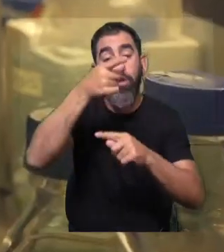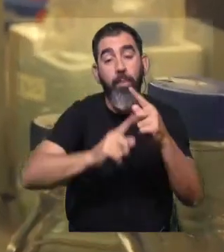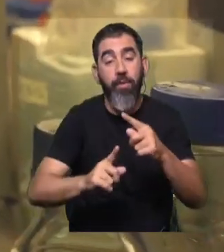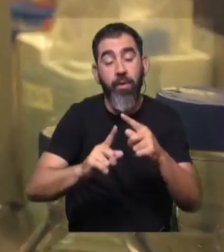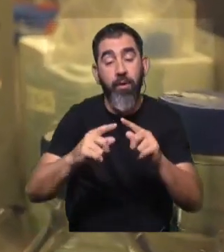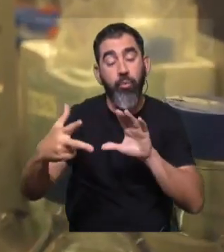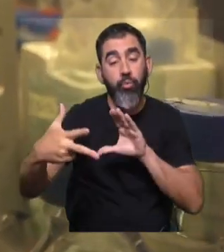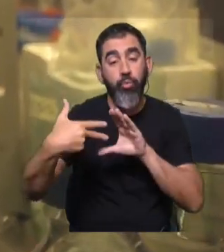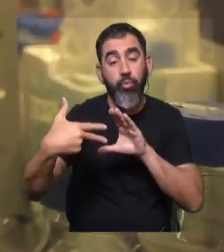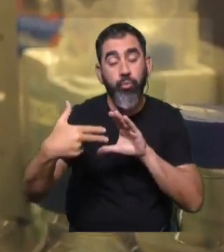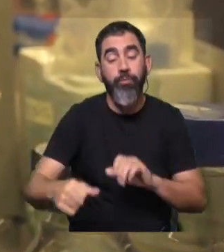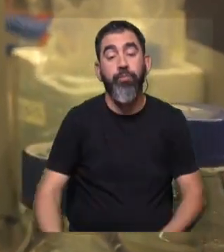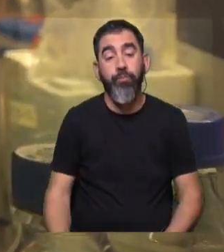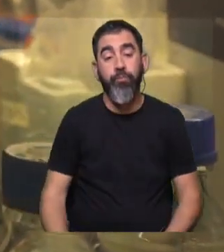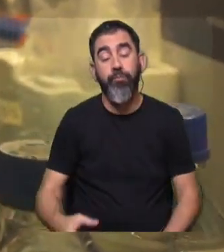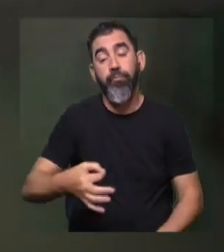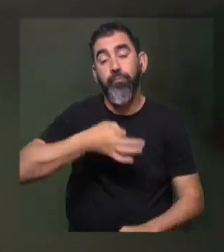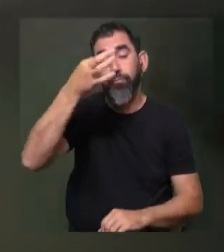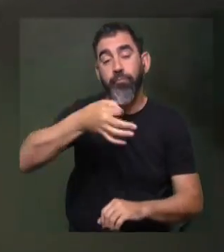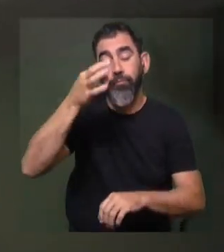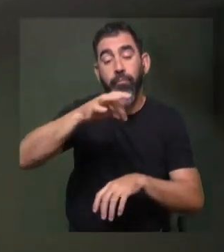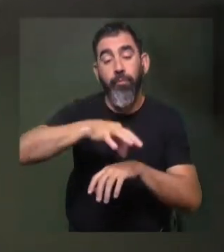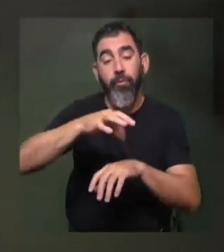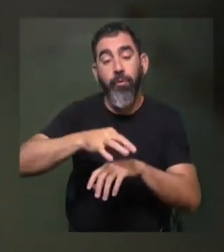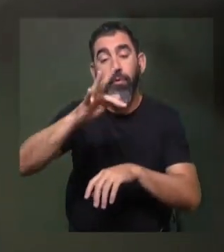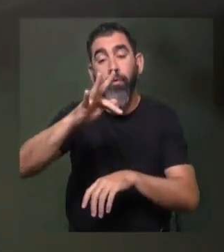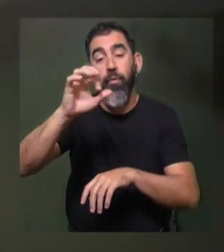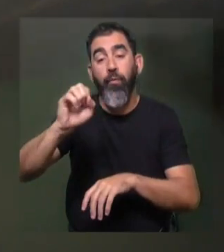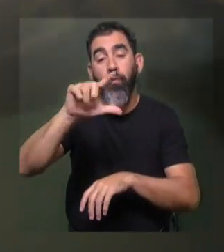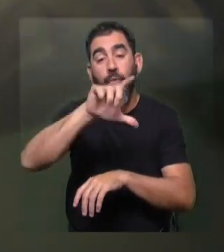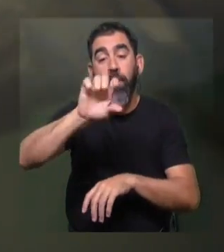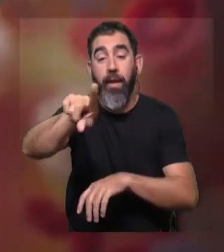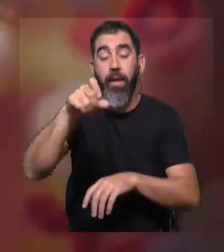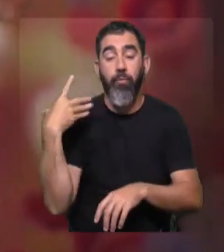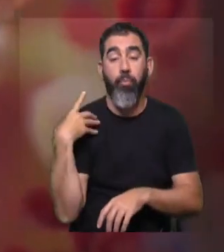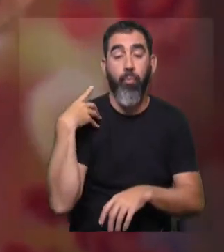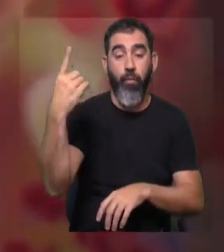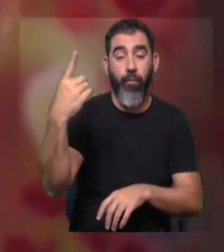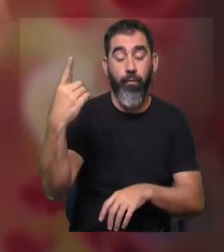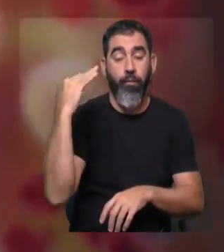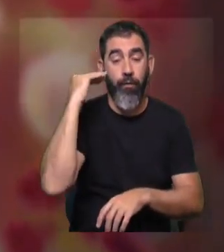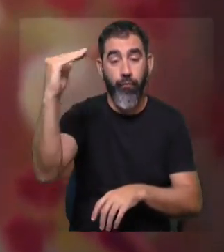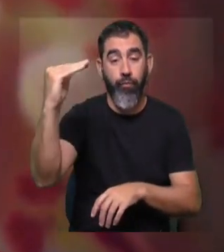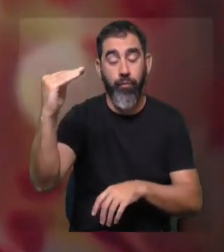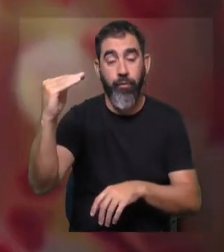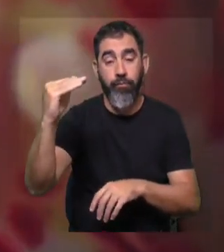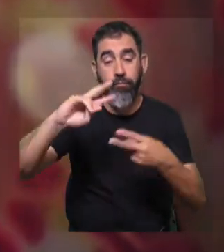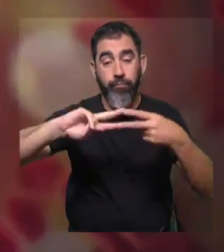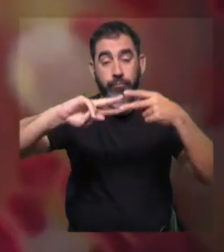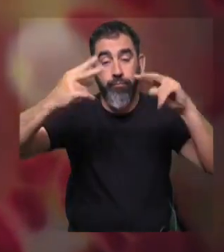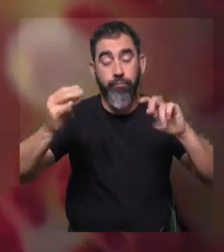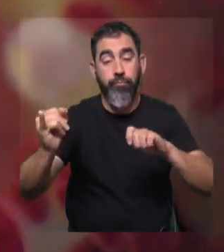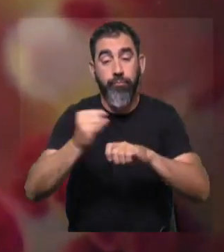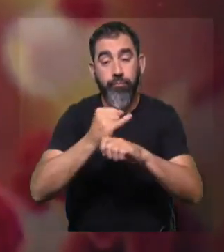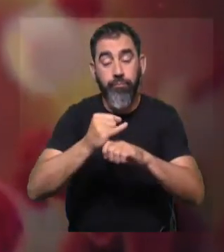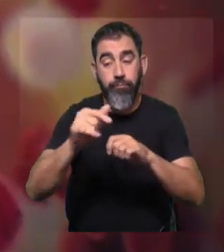modalidad virtual. El disertante será el doctor Gustavo Fole, ex profesor titular de investigación del Departamento de Genética del